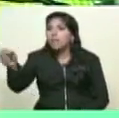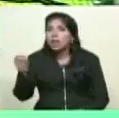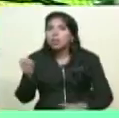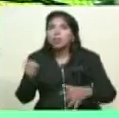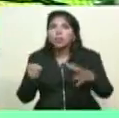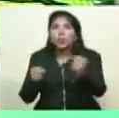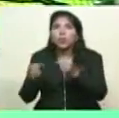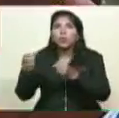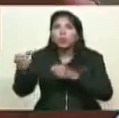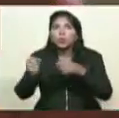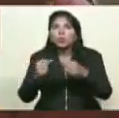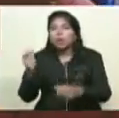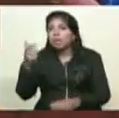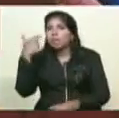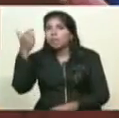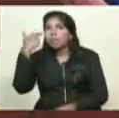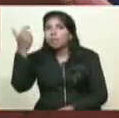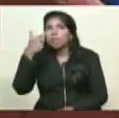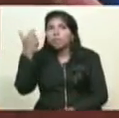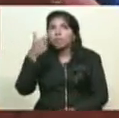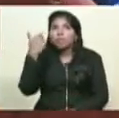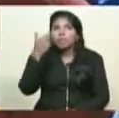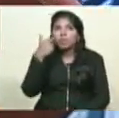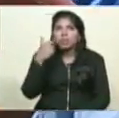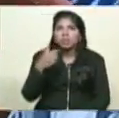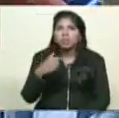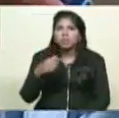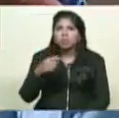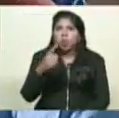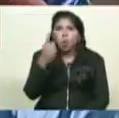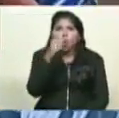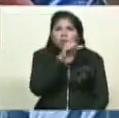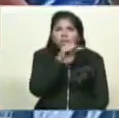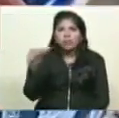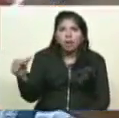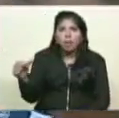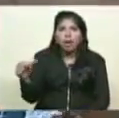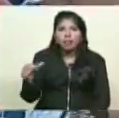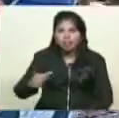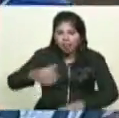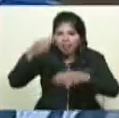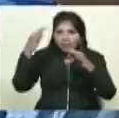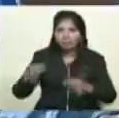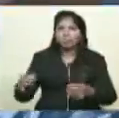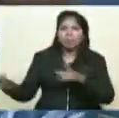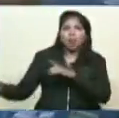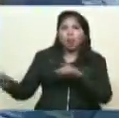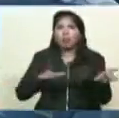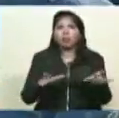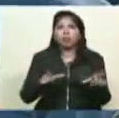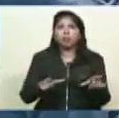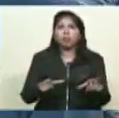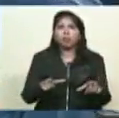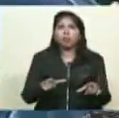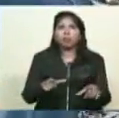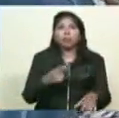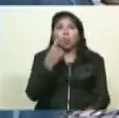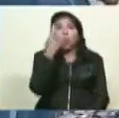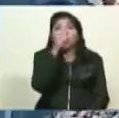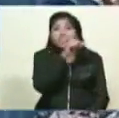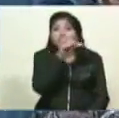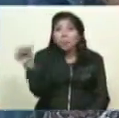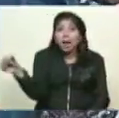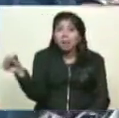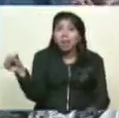buscan un fuete y los obligan en una semana a tener la reforma lista. Una semana les doy para la reforma de la